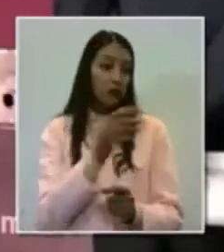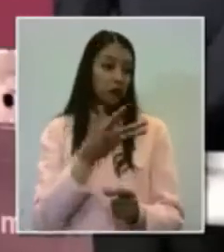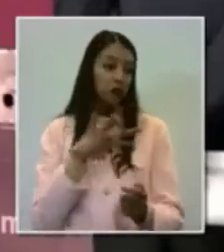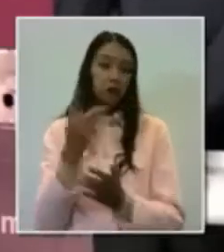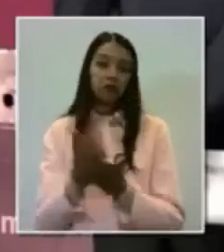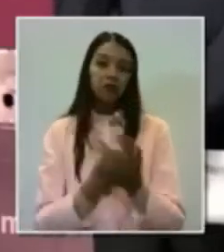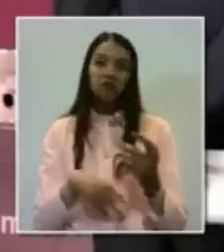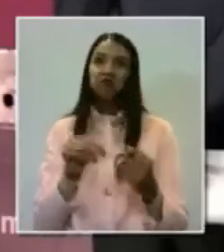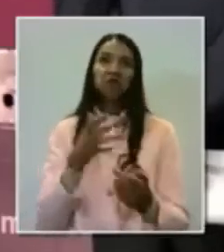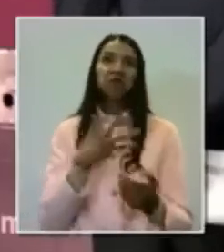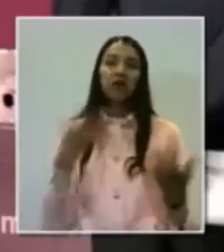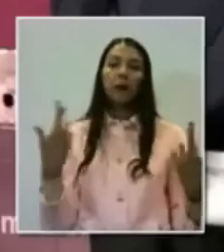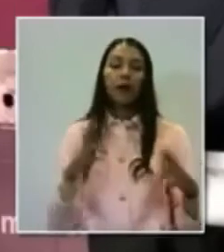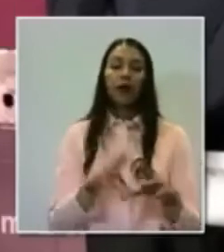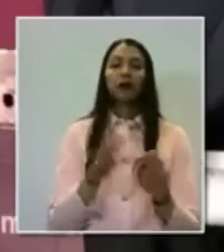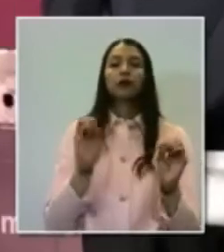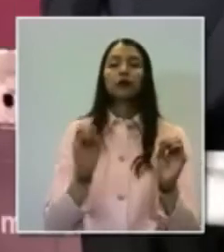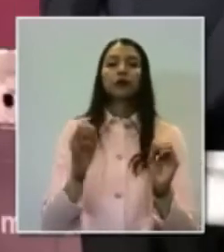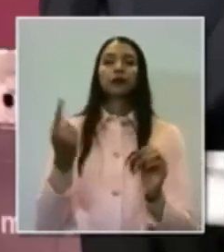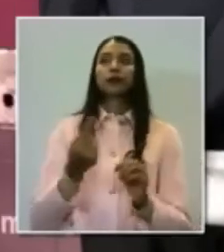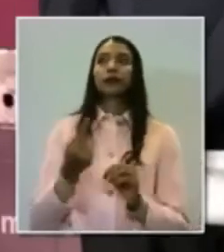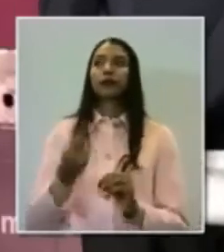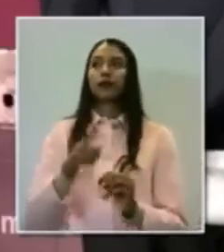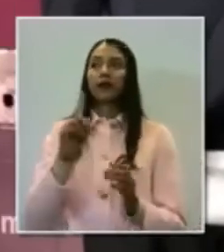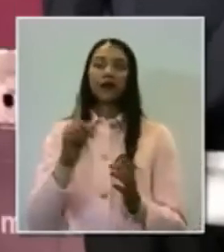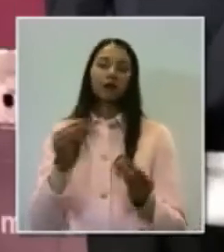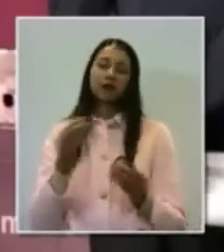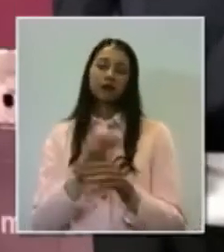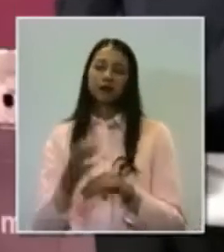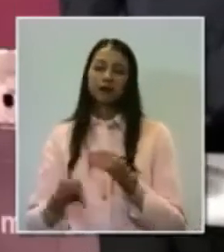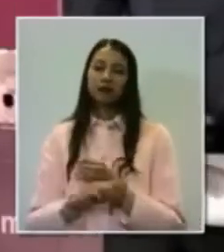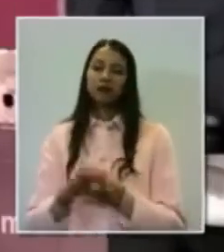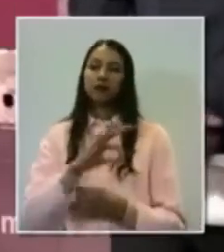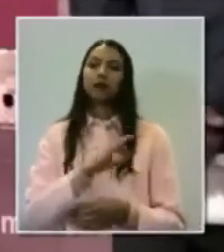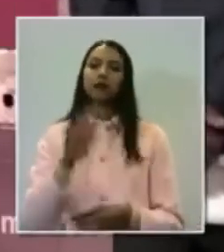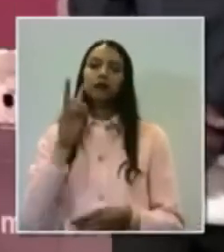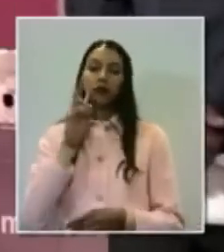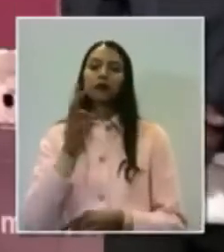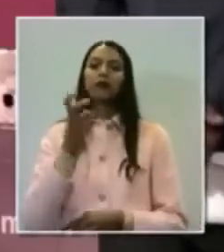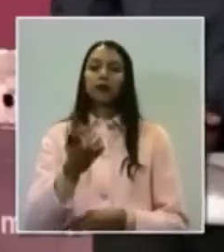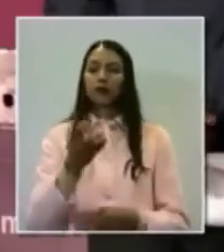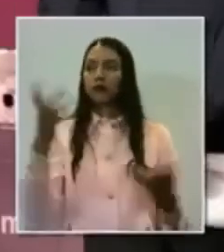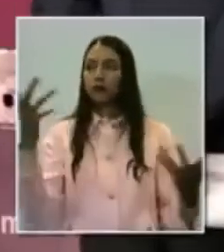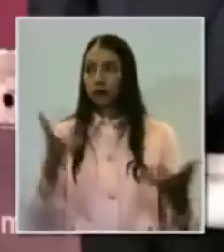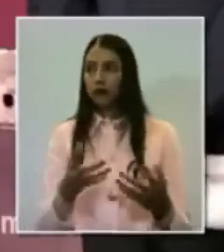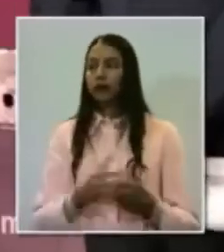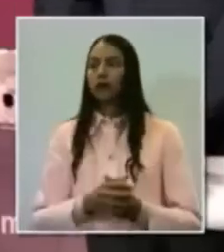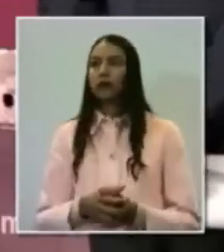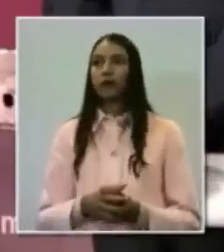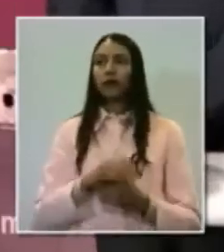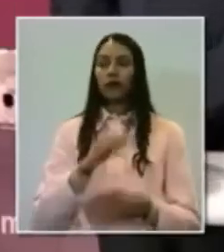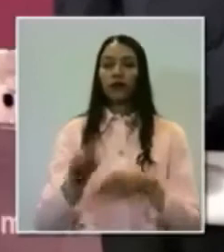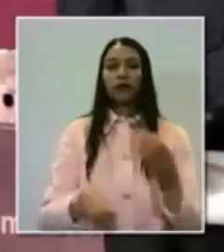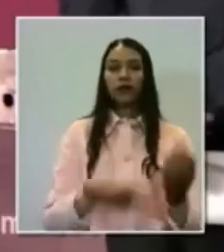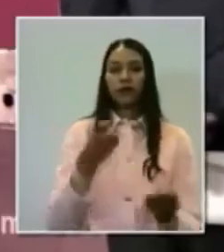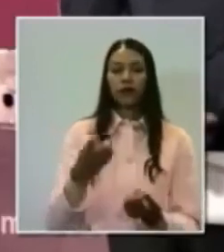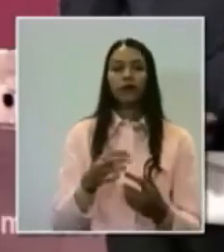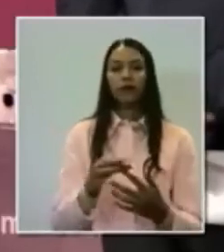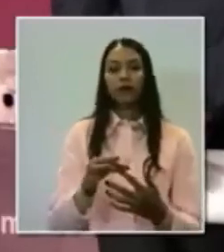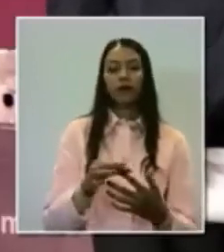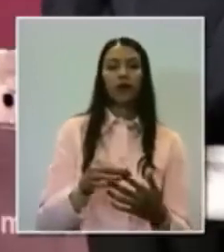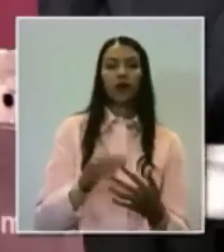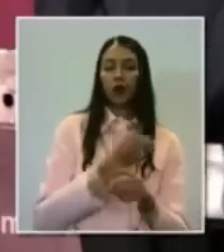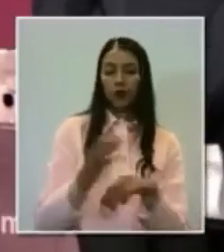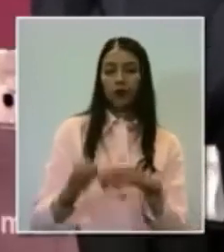que no existía el maestro o que 1000 razones que podemos encontrar. Eso es lo que hemos estado realizando, ¿no? Todas estas acciones.